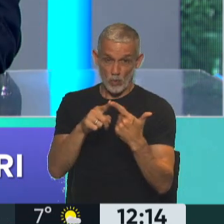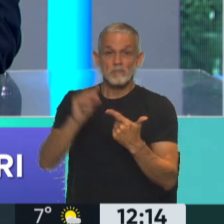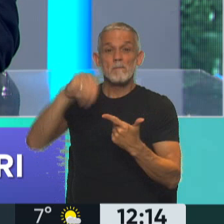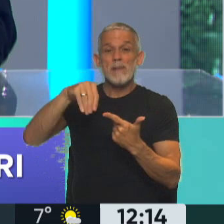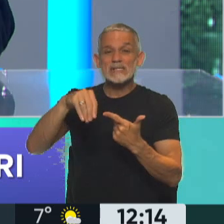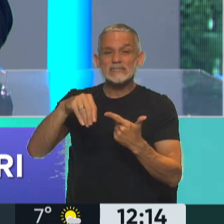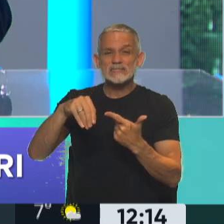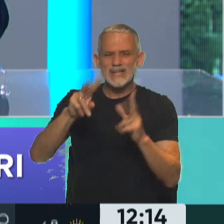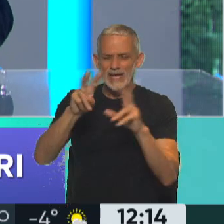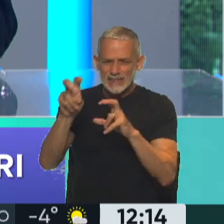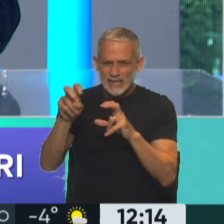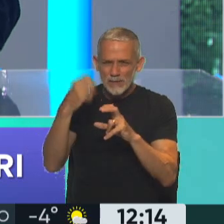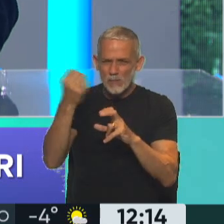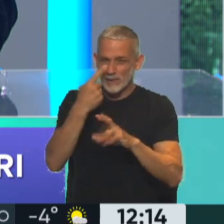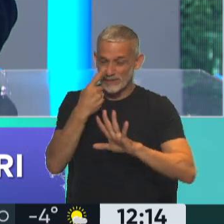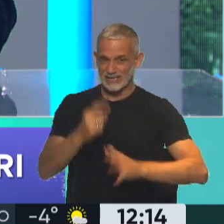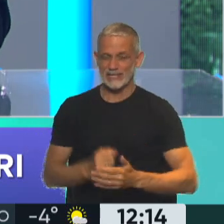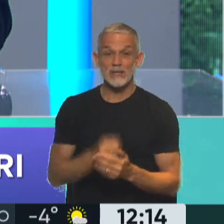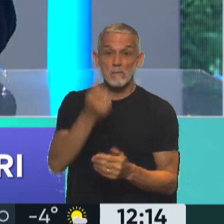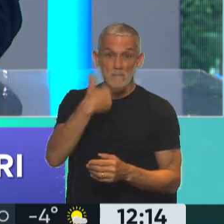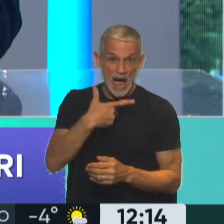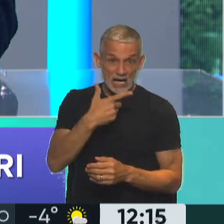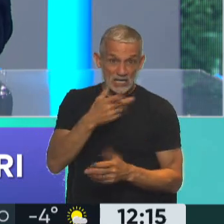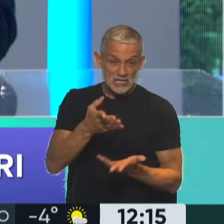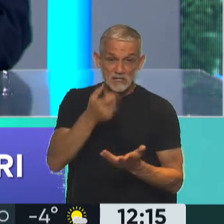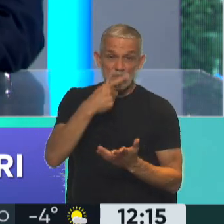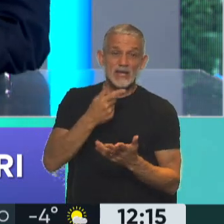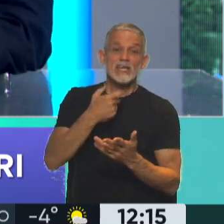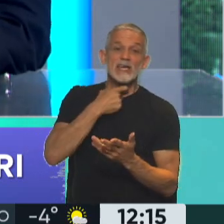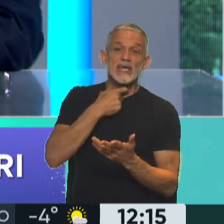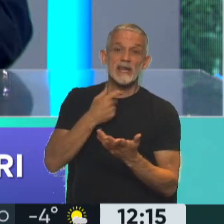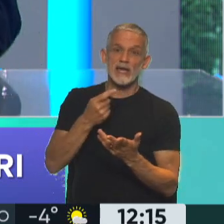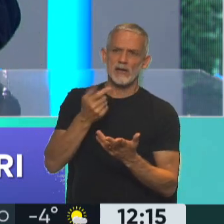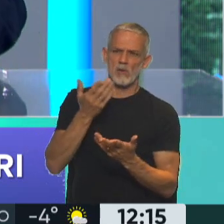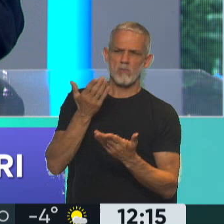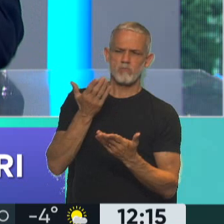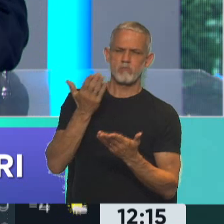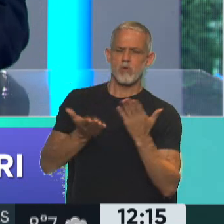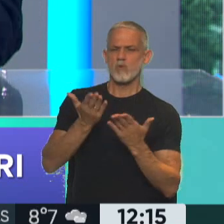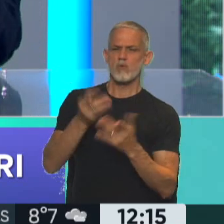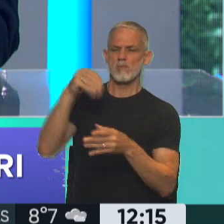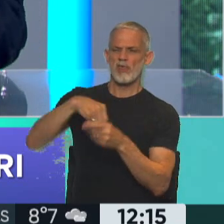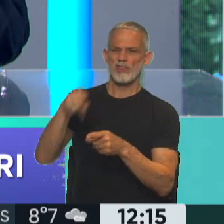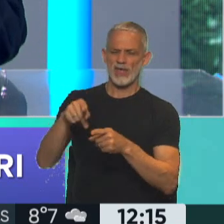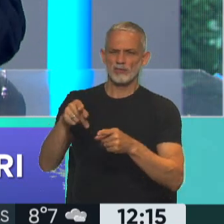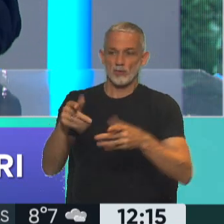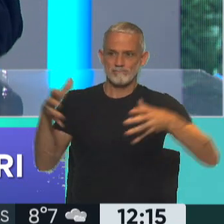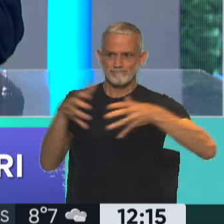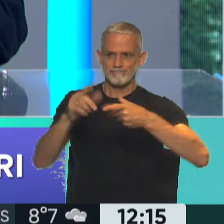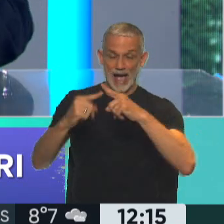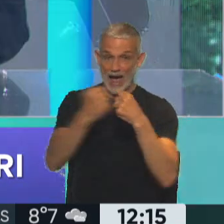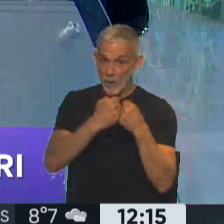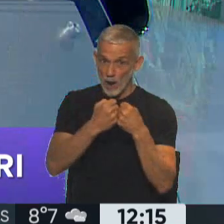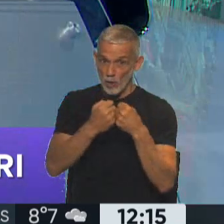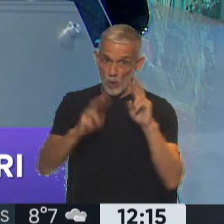aspectos que creo que también son interesantes ver. Que Macri quiere tener un peso preponderante en ese acuerdo que